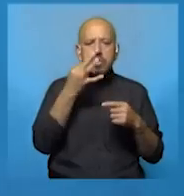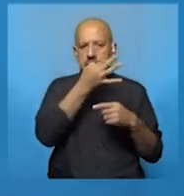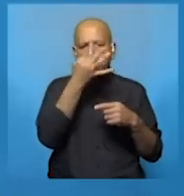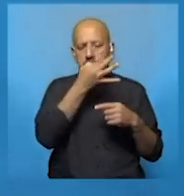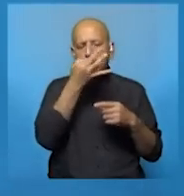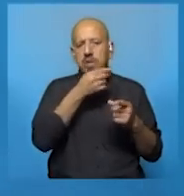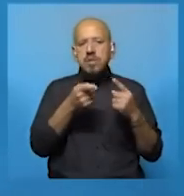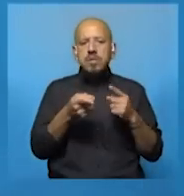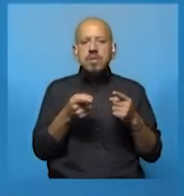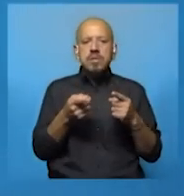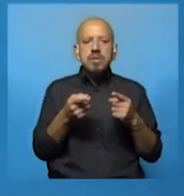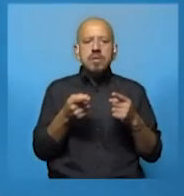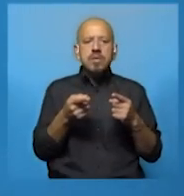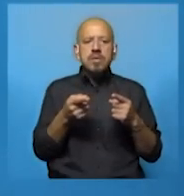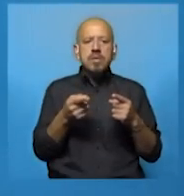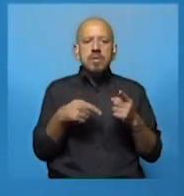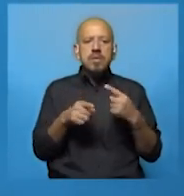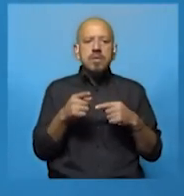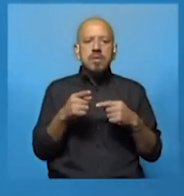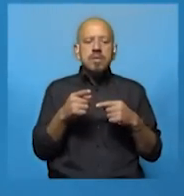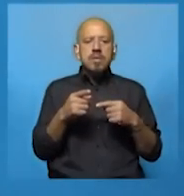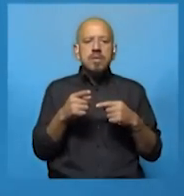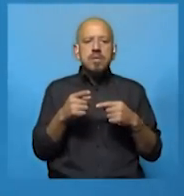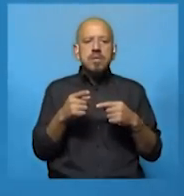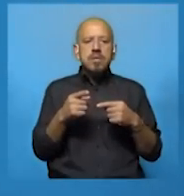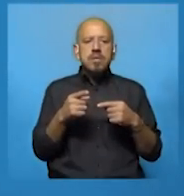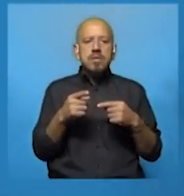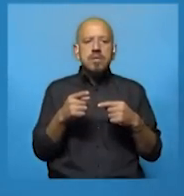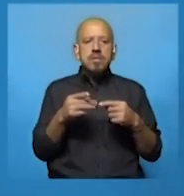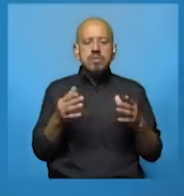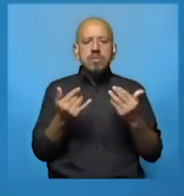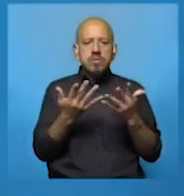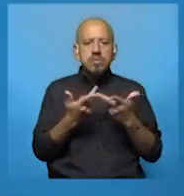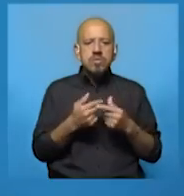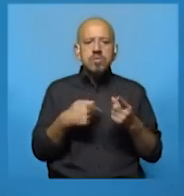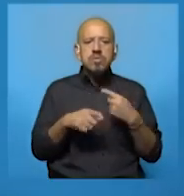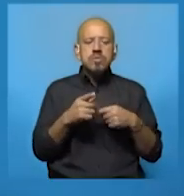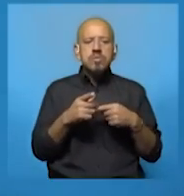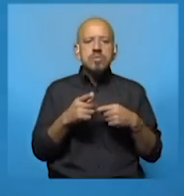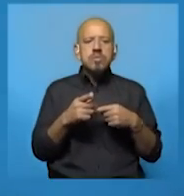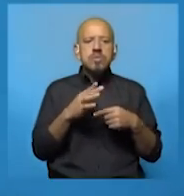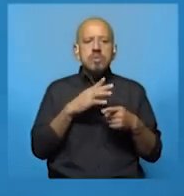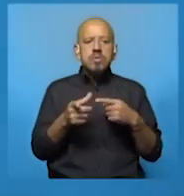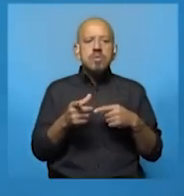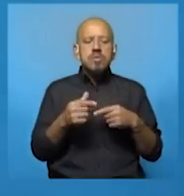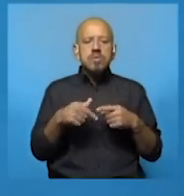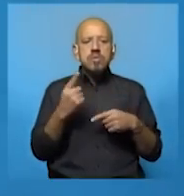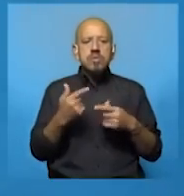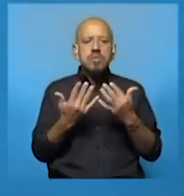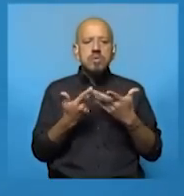ilegales de las organizaciones medianas o semi organizaciones medianas y las grandes